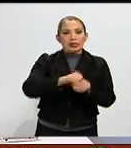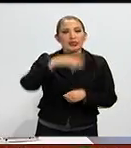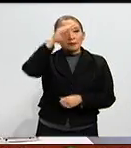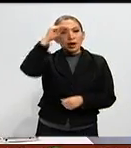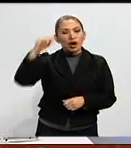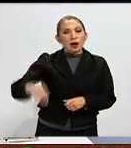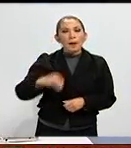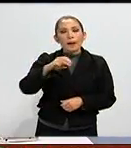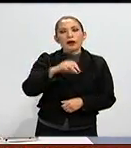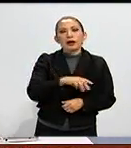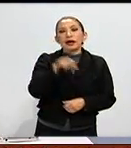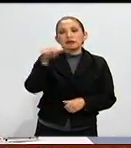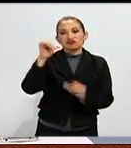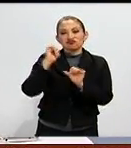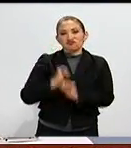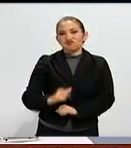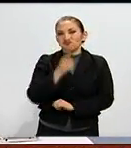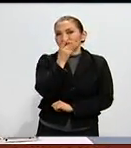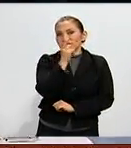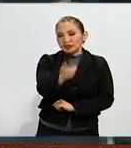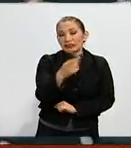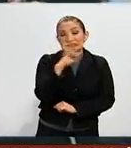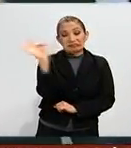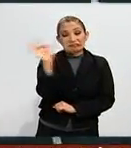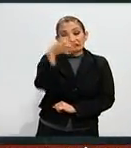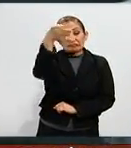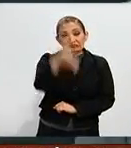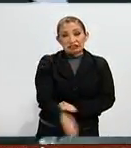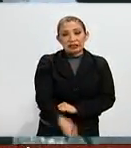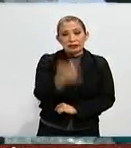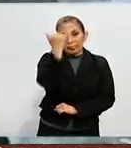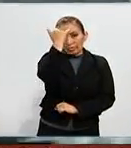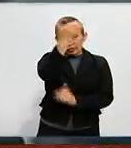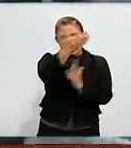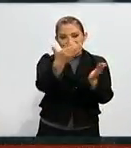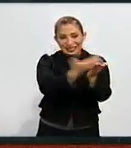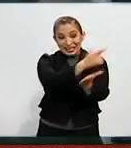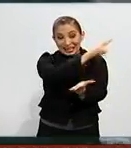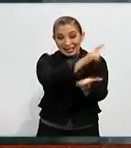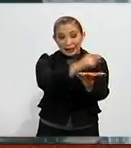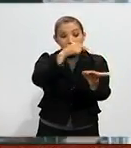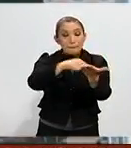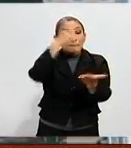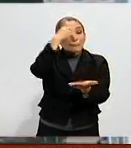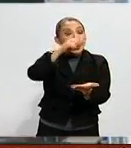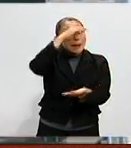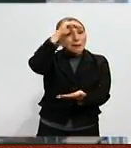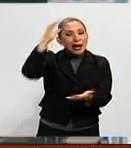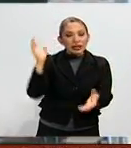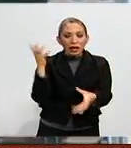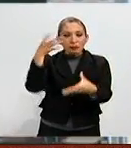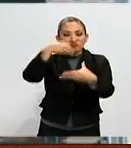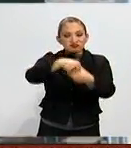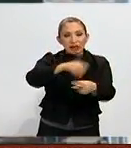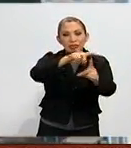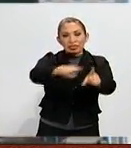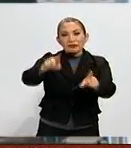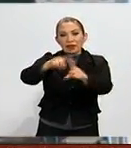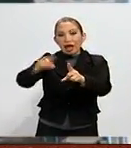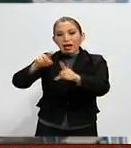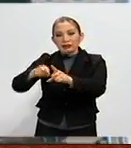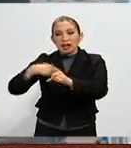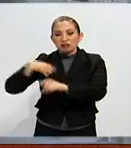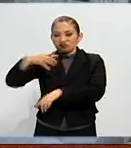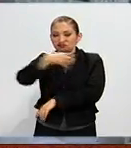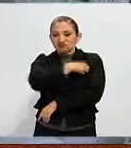Marina, Francisco Soberón Sanz, aclaró que la posible aprobación de la iniciativa de ley para que la Marina se incorpore a las diferentes